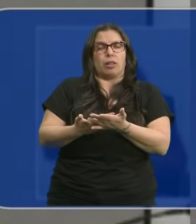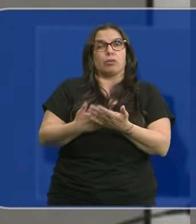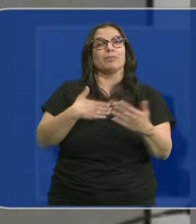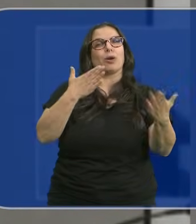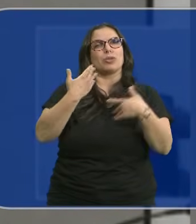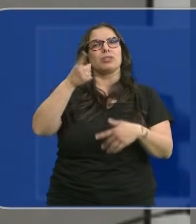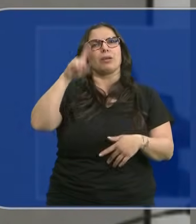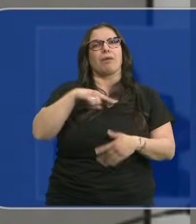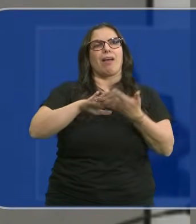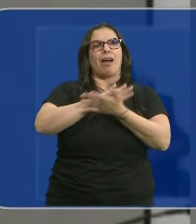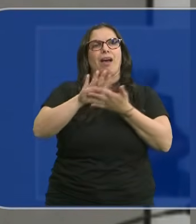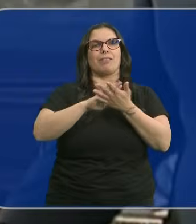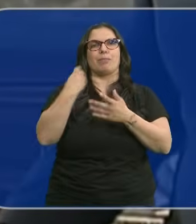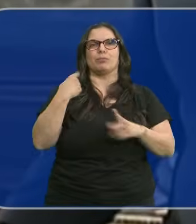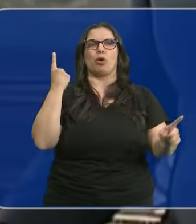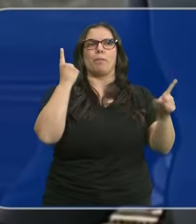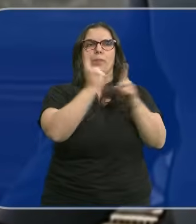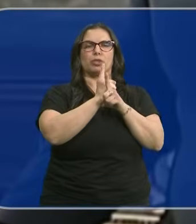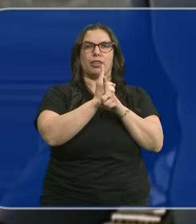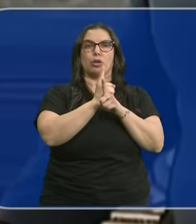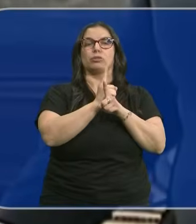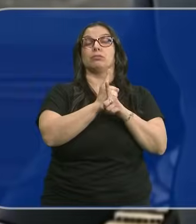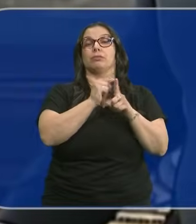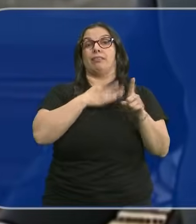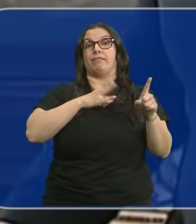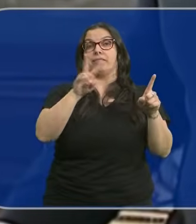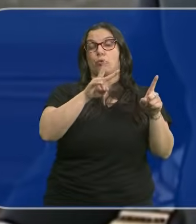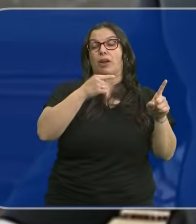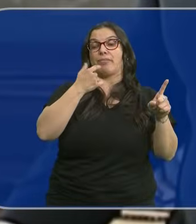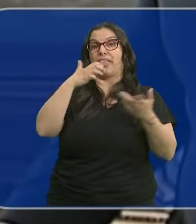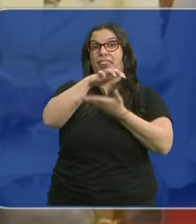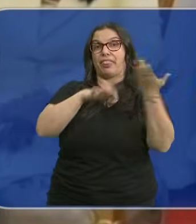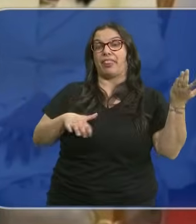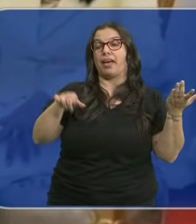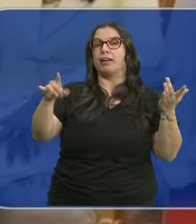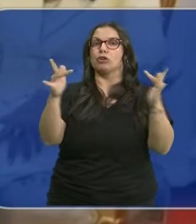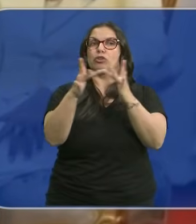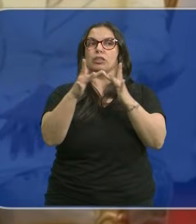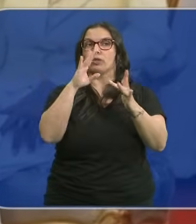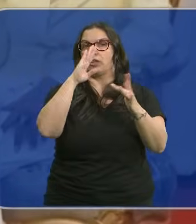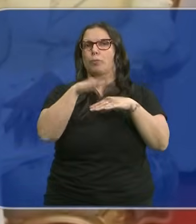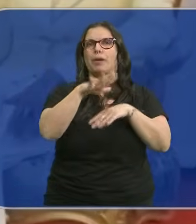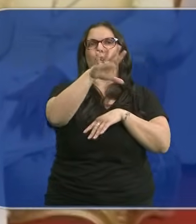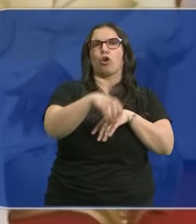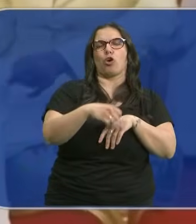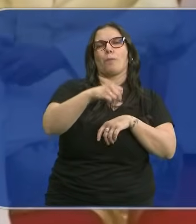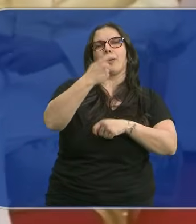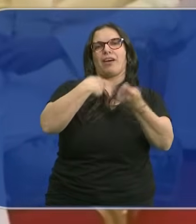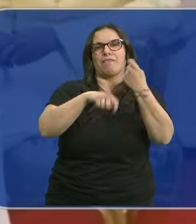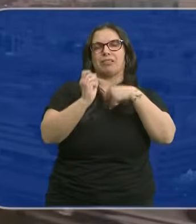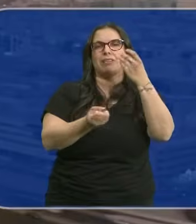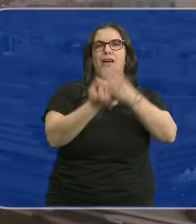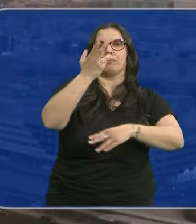que también se habla de Delcy Rodríguez bajo el apodo de la Dama. Según el auto, Zapatero aprovechó su línea directa para la compraventa de petróleo y oro. Entre